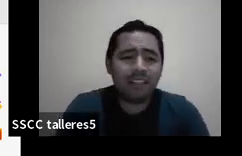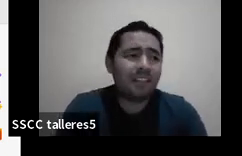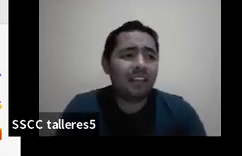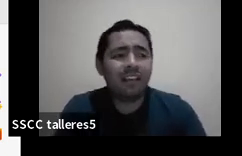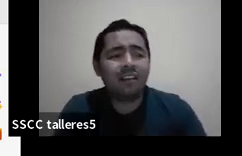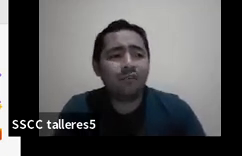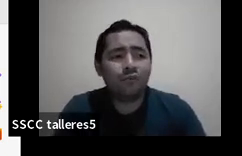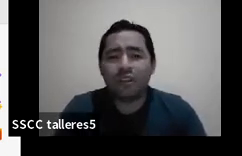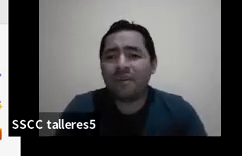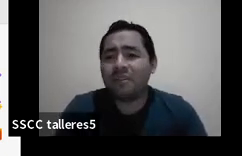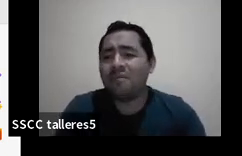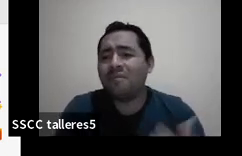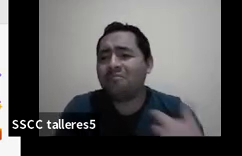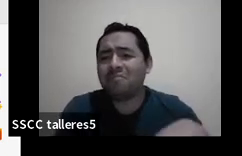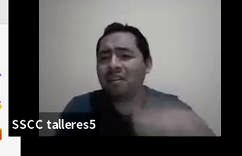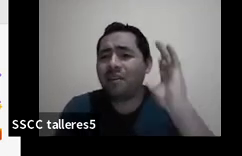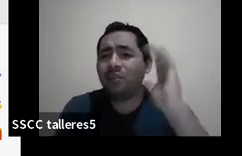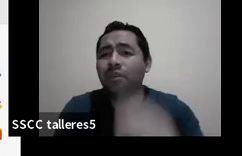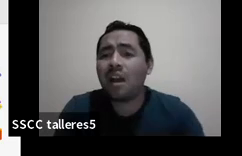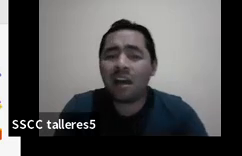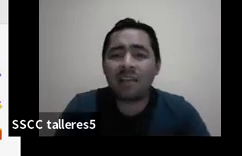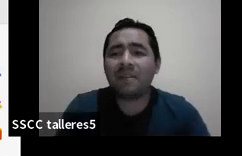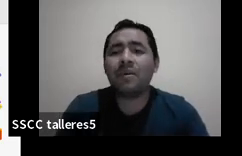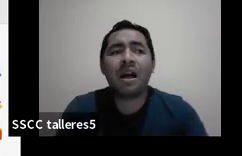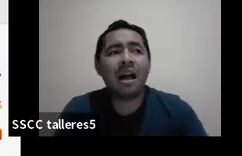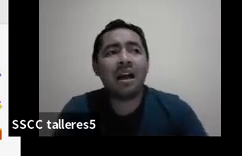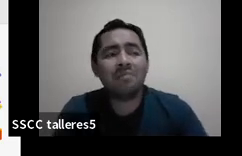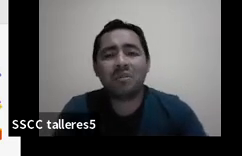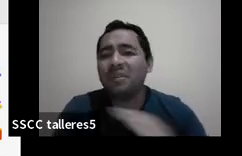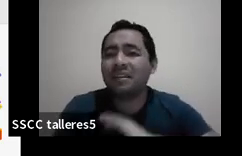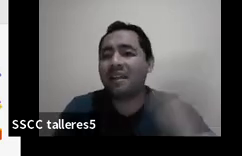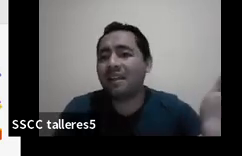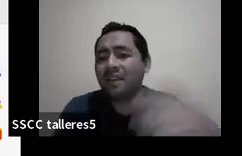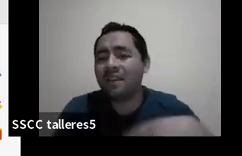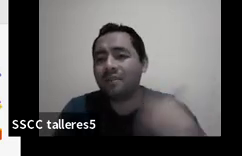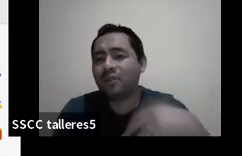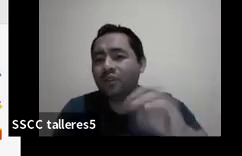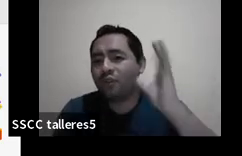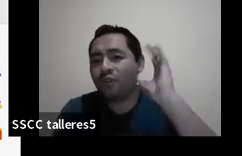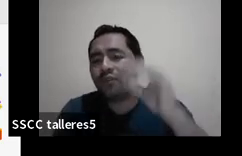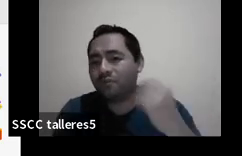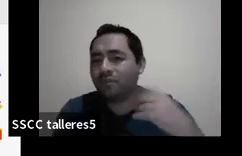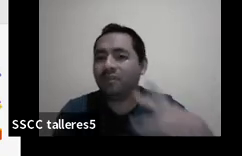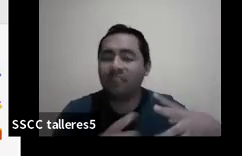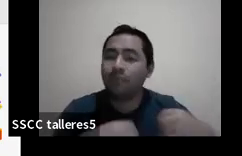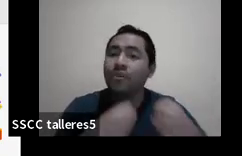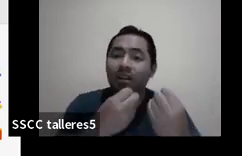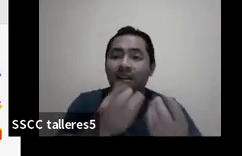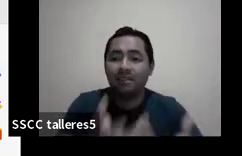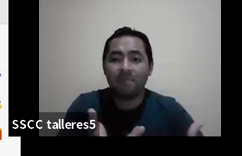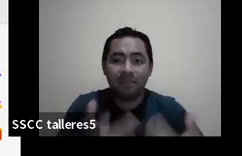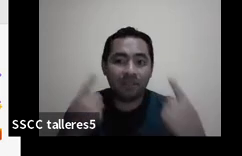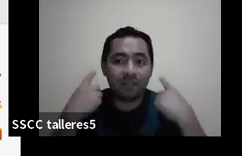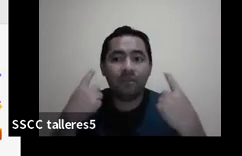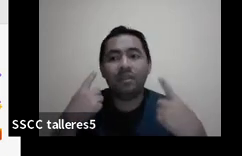¿no? Que él no sabe, no, qué va a estudiar, qué va a trabajar, pues no va a hacer nada en la vida, pues es sordo, ¿no? Entonces, atribuyen